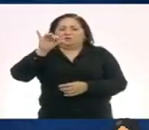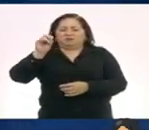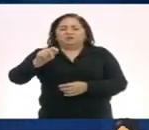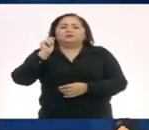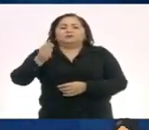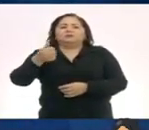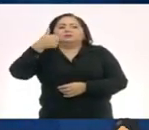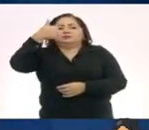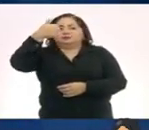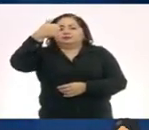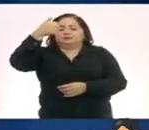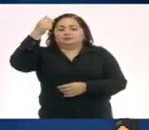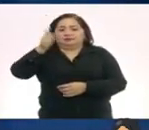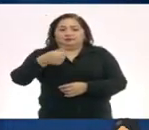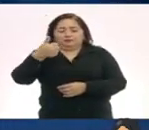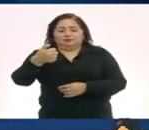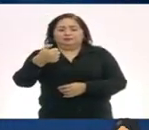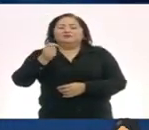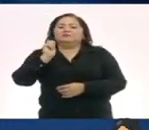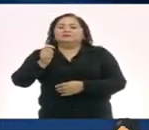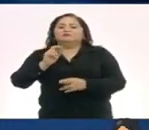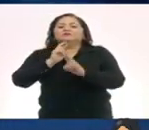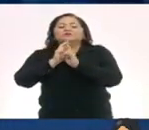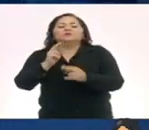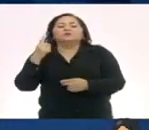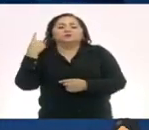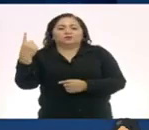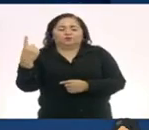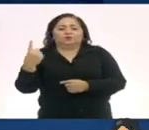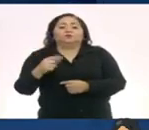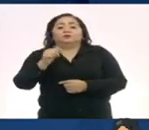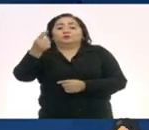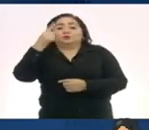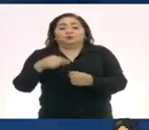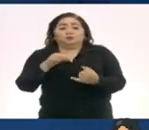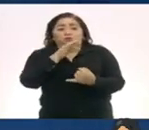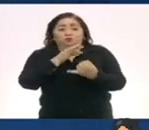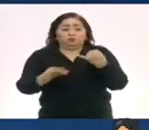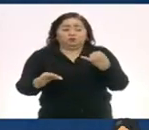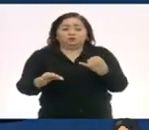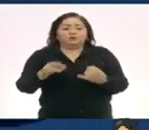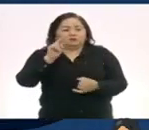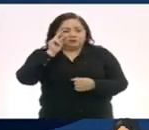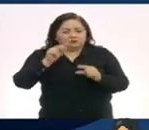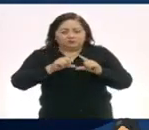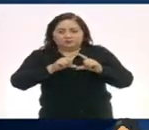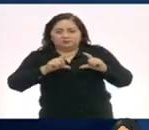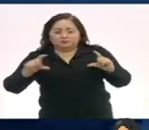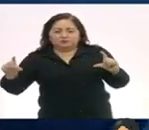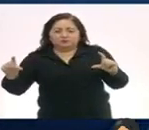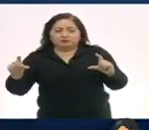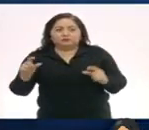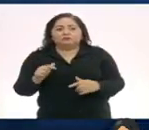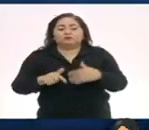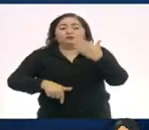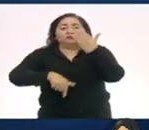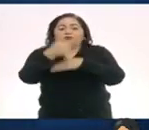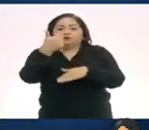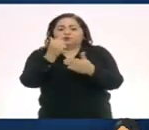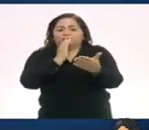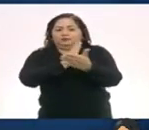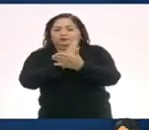que son 6/6 y que corresponde a un entero. Y en la última, bueno, fíjense bien, está dividida en 12